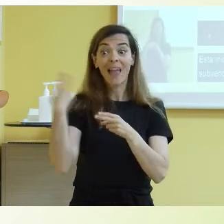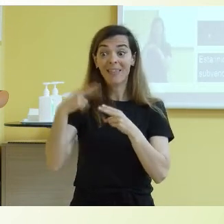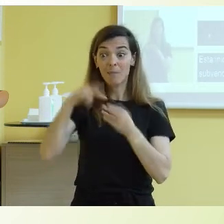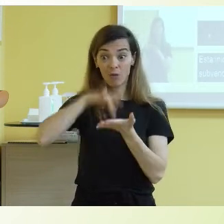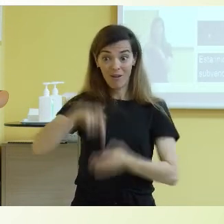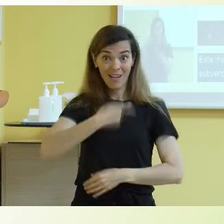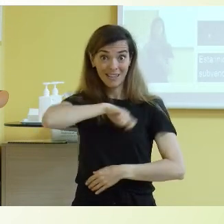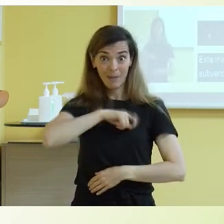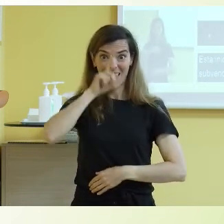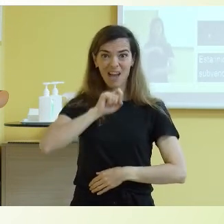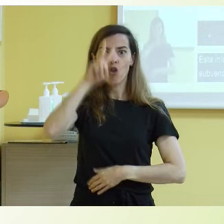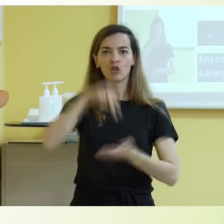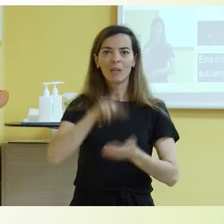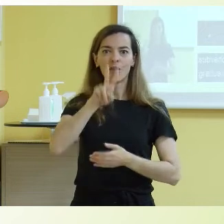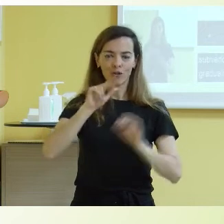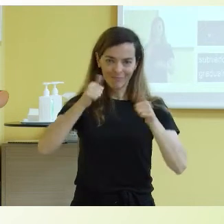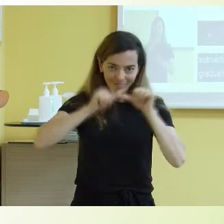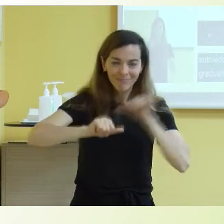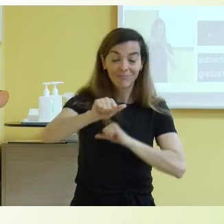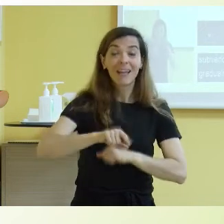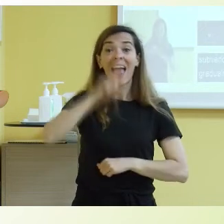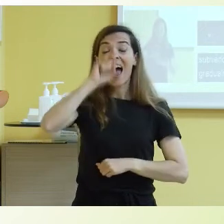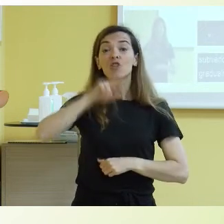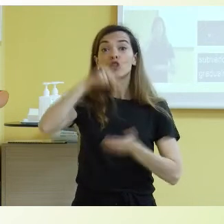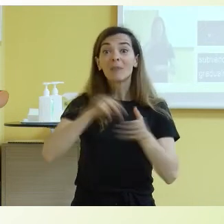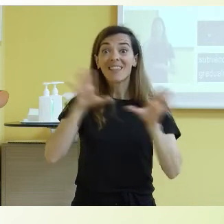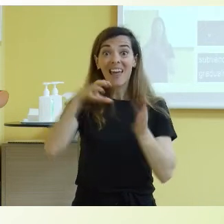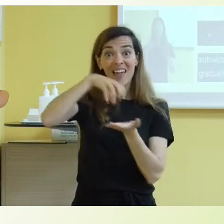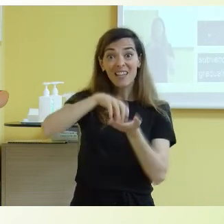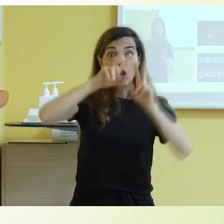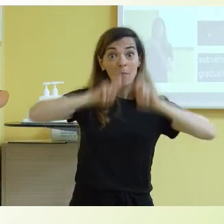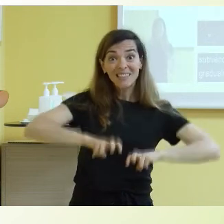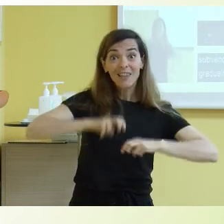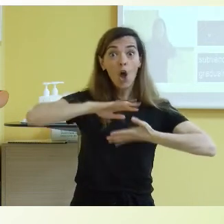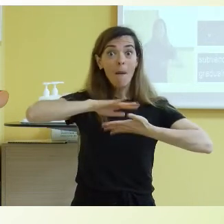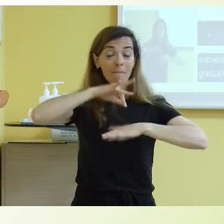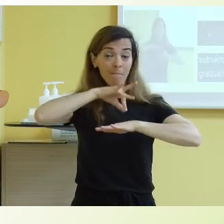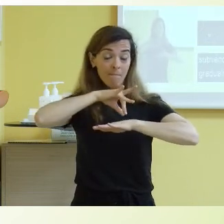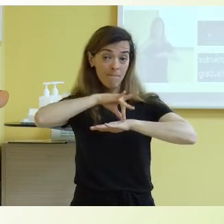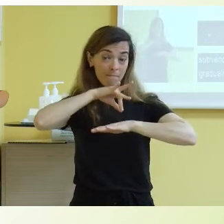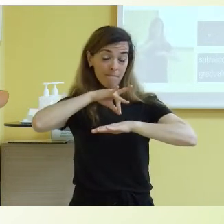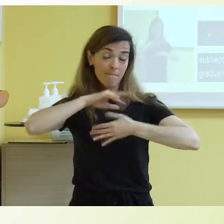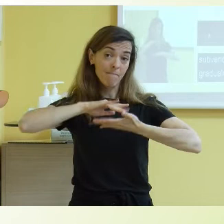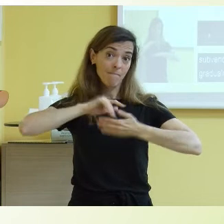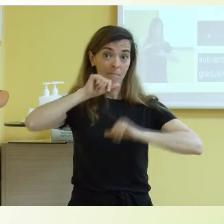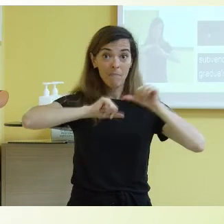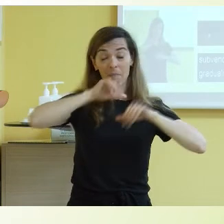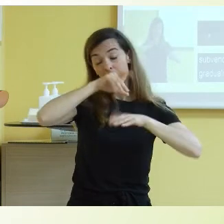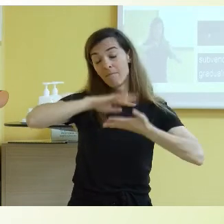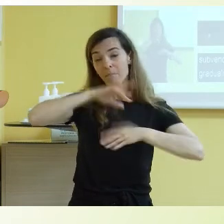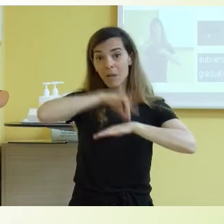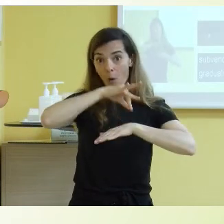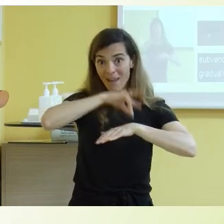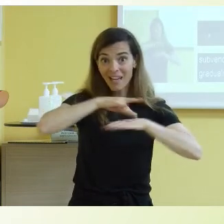España en el 2002. Desde 2010, el Centro de Investigación Biomédica en Red de Enfermedades Raras, CIBERER, es el